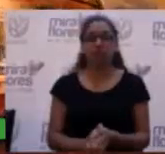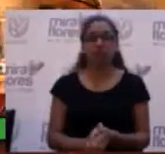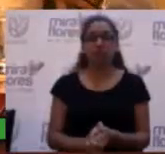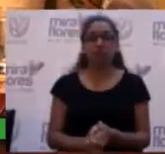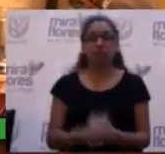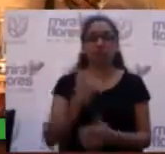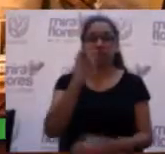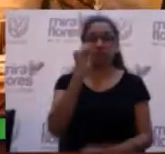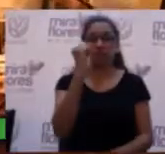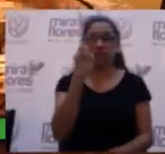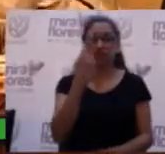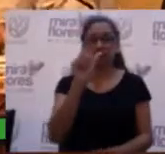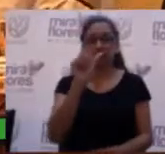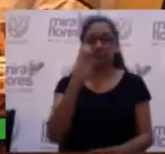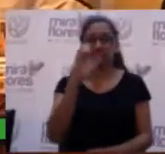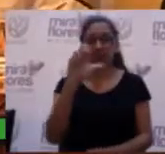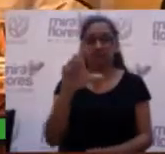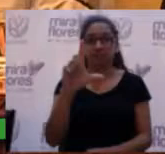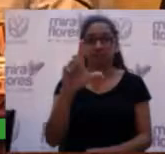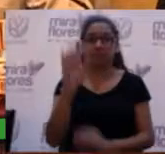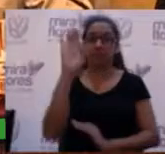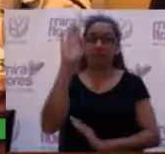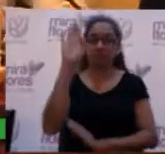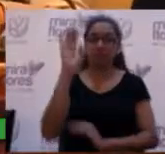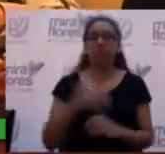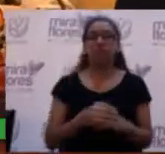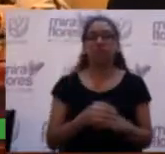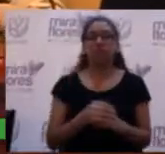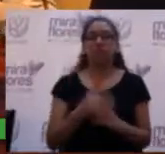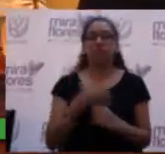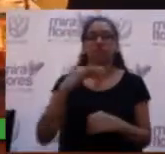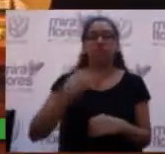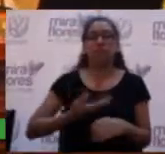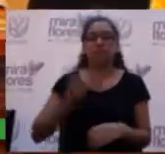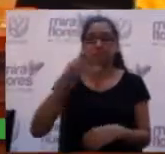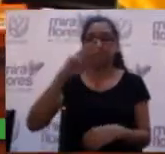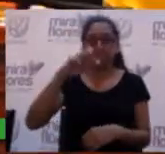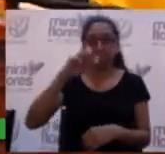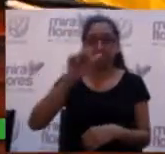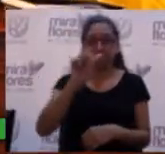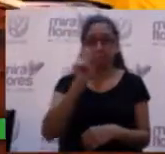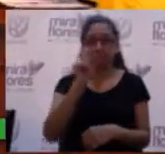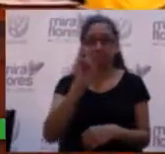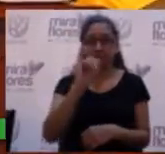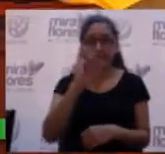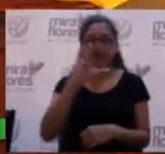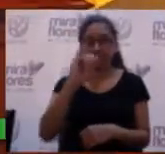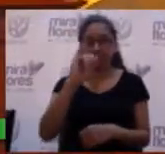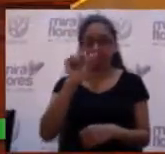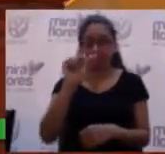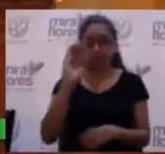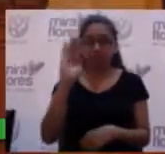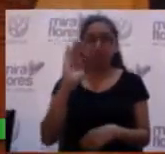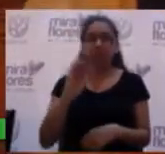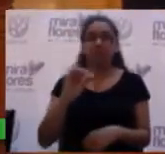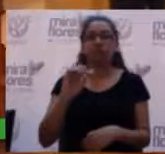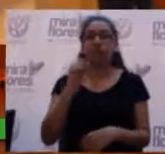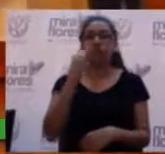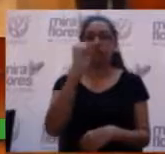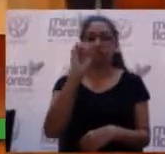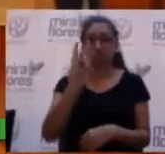Señor Israel Orlando Acuña Wong-Coquiz. Señora Patricia María del Río Jiménez de Olavide. Señora Susana